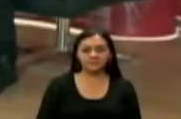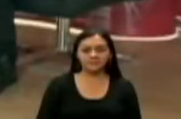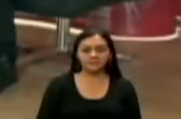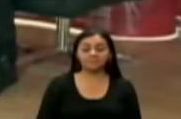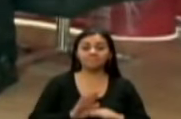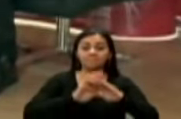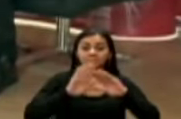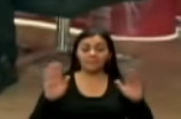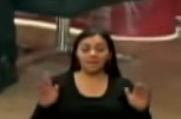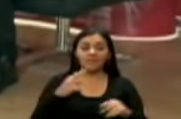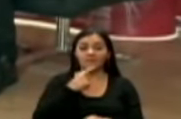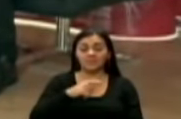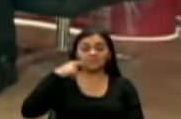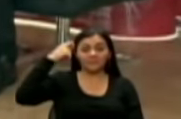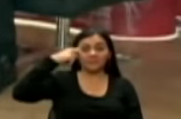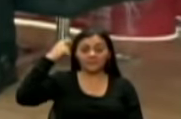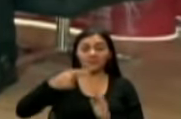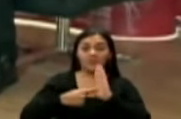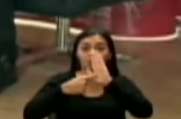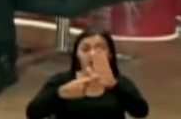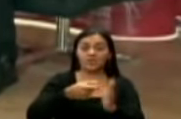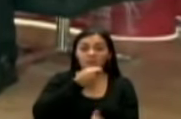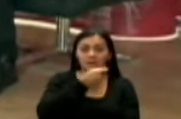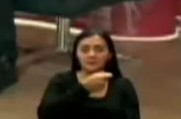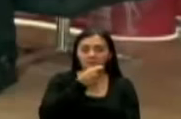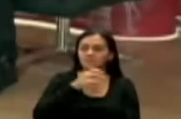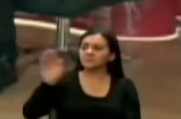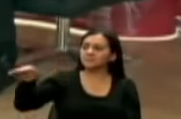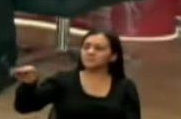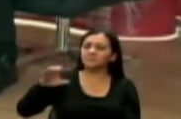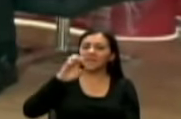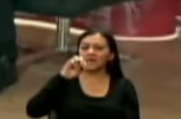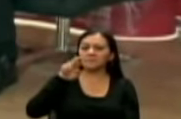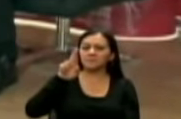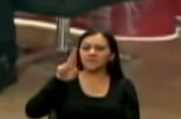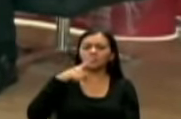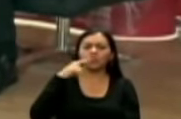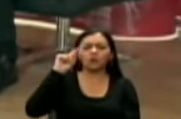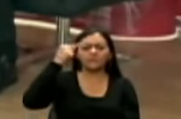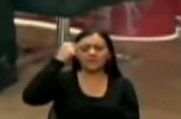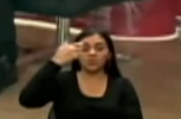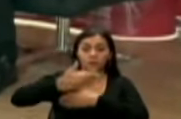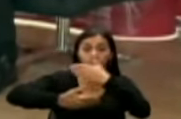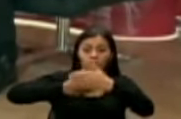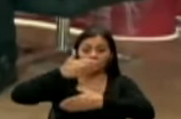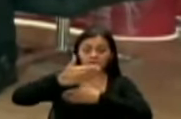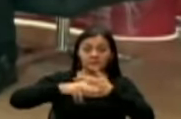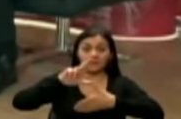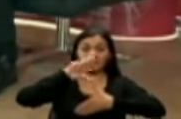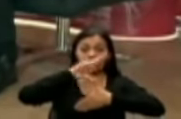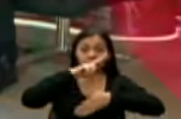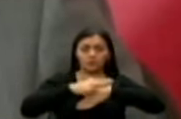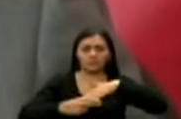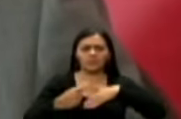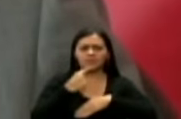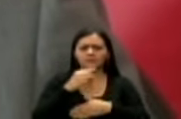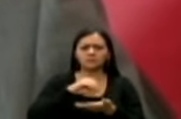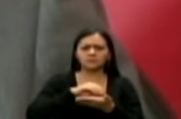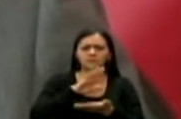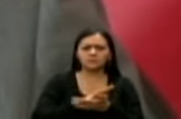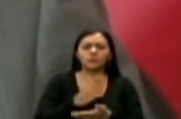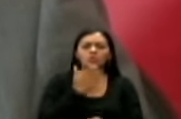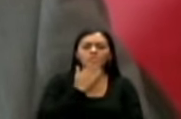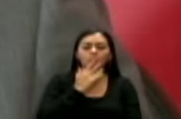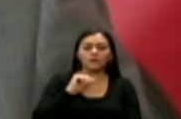Luego de esta introducción, de este reportaje que hemos visto, Emir, los gobiernos progresistas en América Latina, muchos de ellos que están marcados con